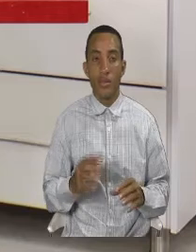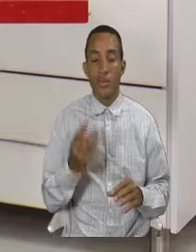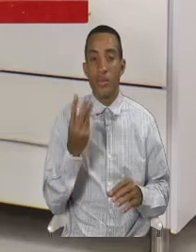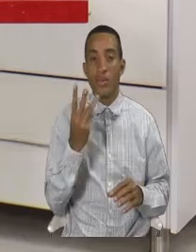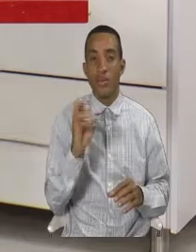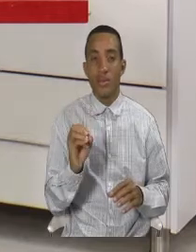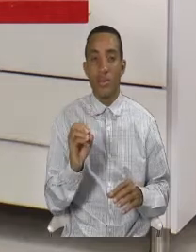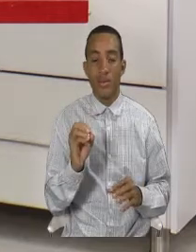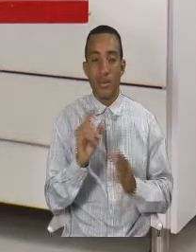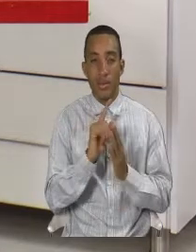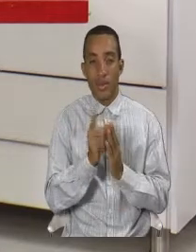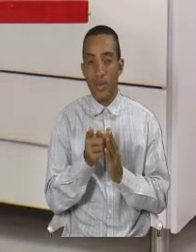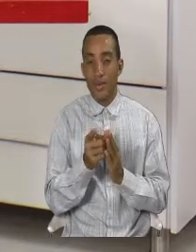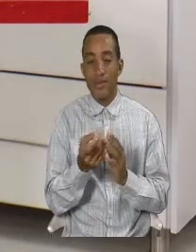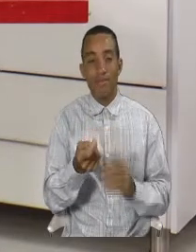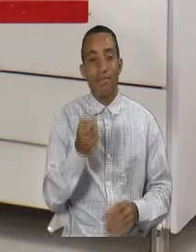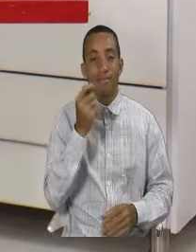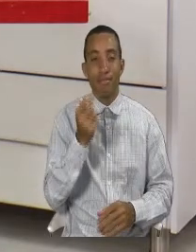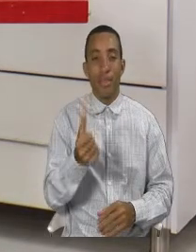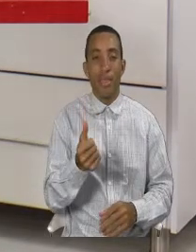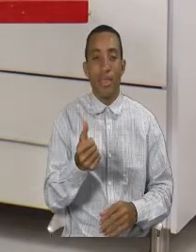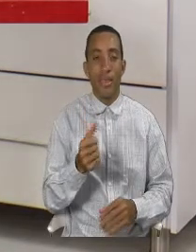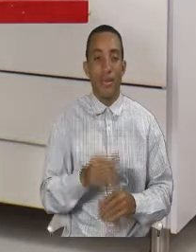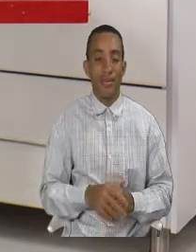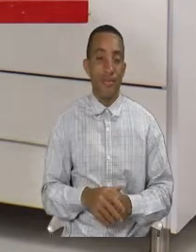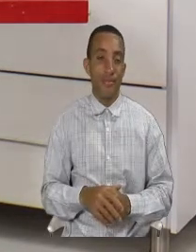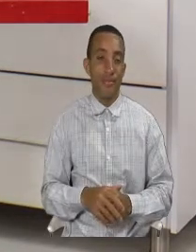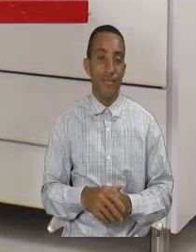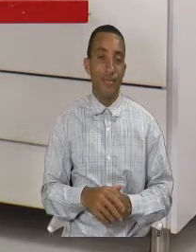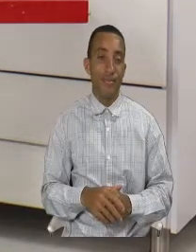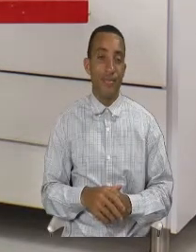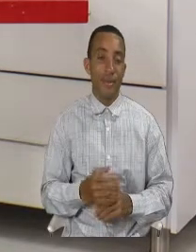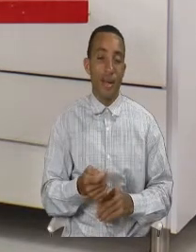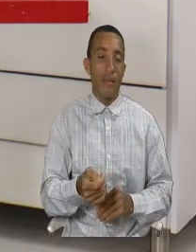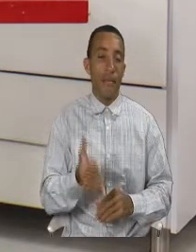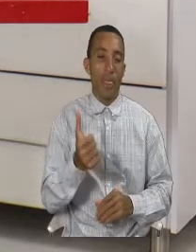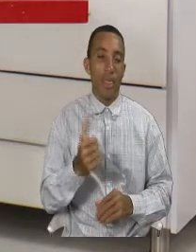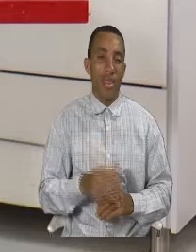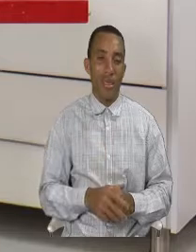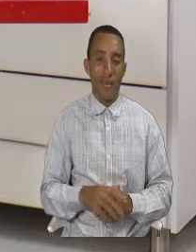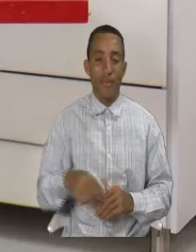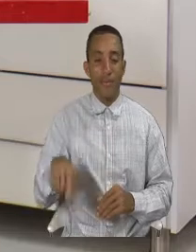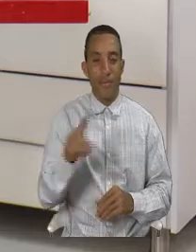para que estas recetas fáciles y deliciosas lleguen a ustedes.